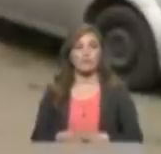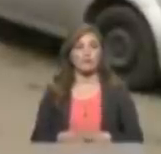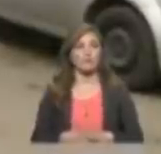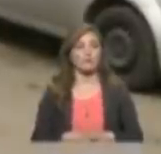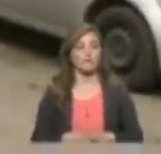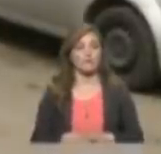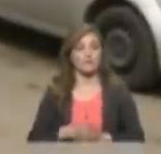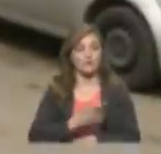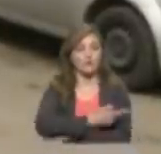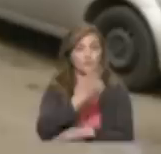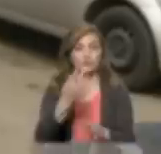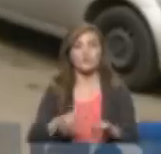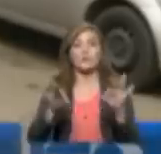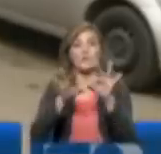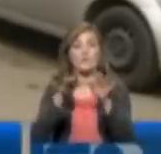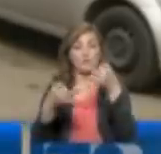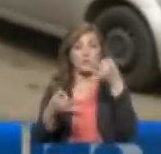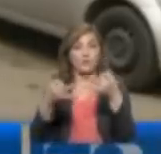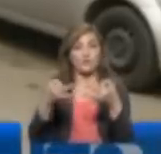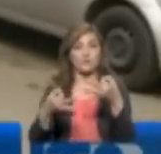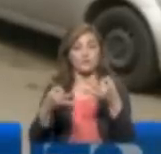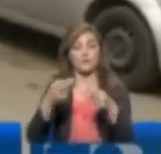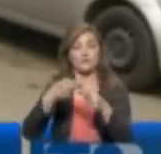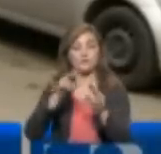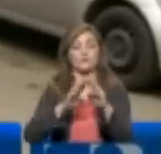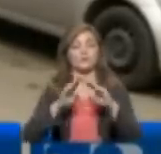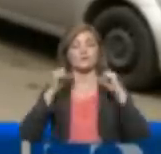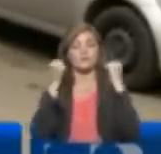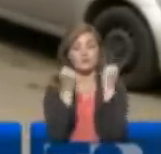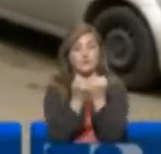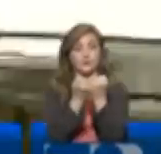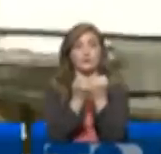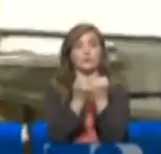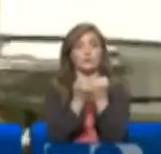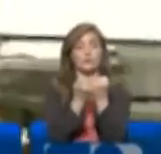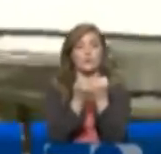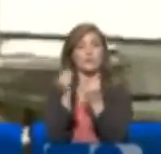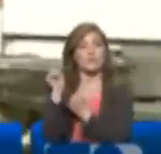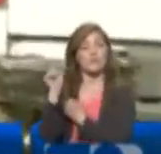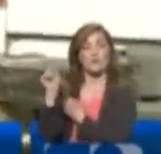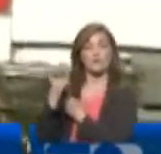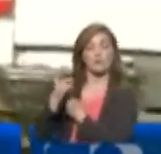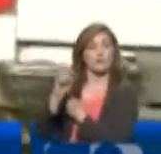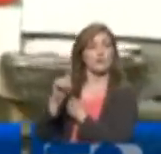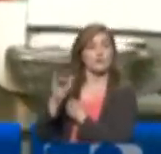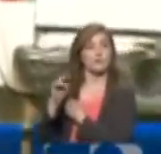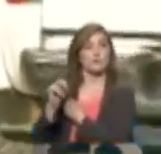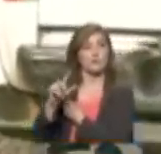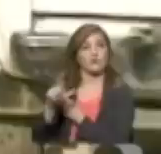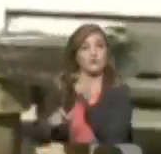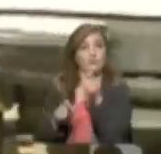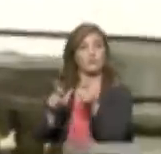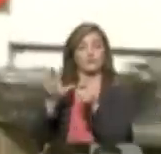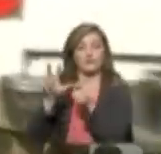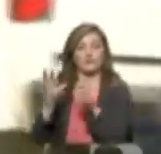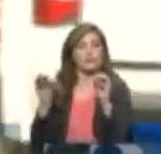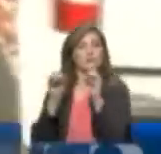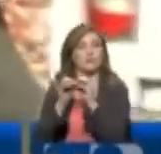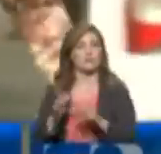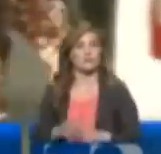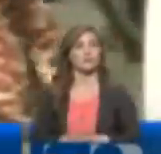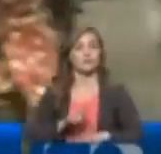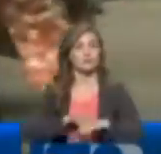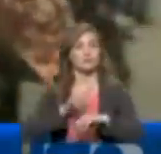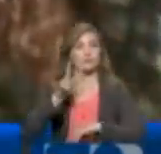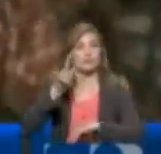es un día clave dentro del juicio por lavado de activos que afronta el ex ministro de inclusión y van a spinelli otras tres personas a las